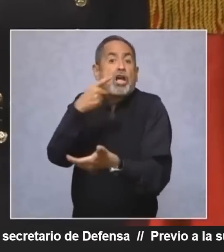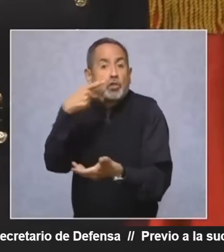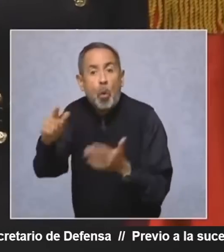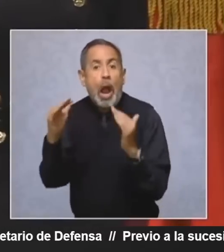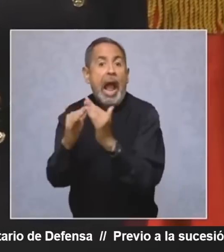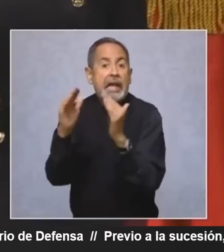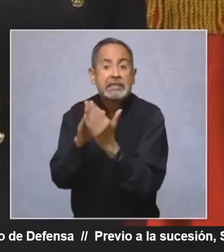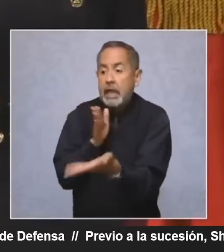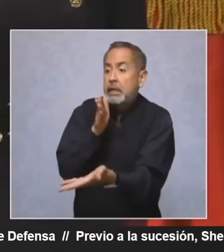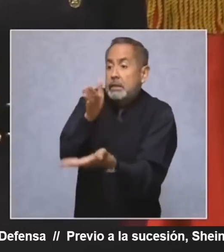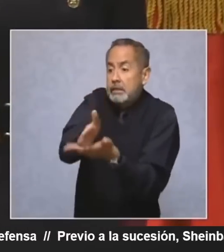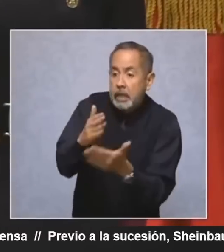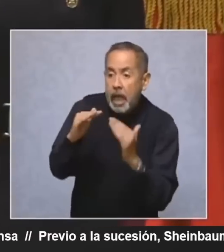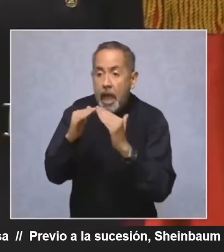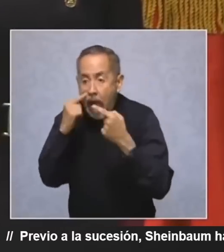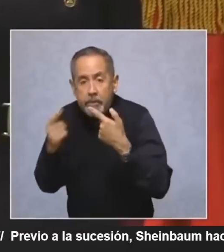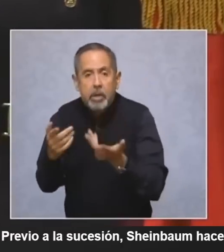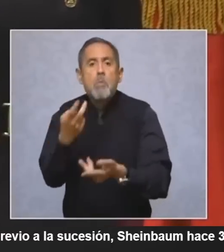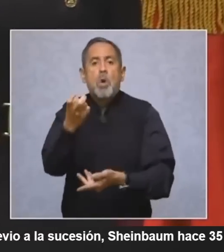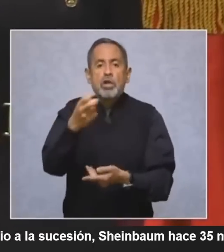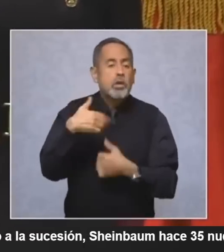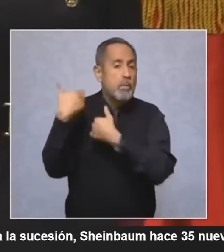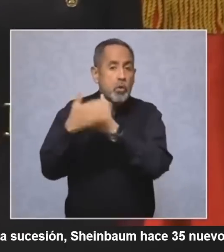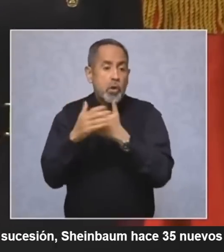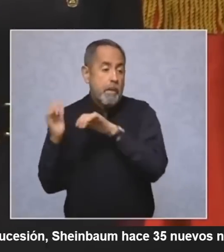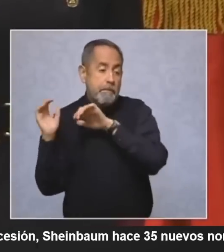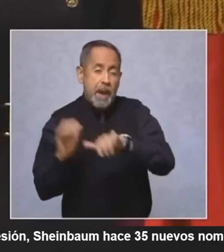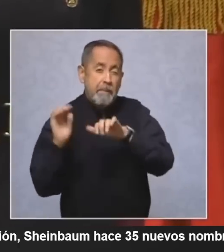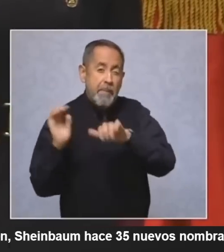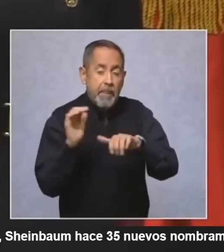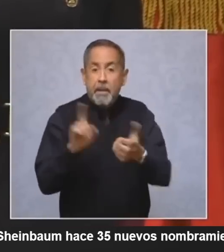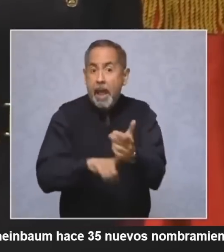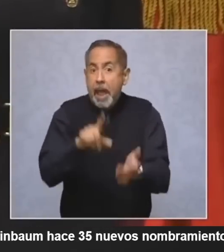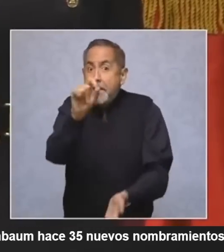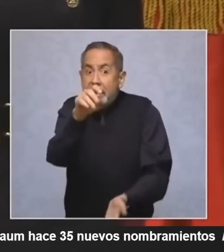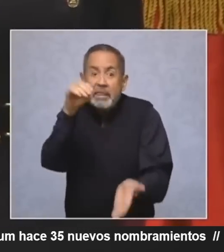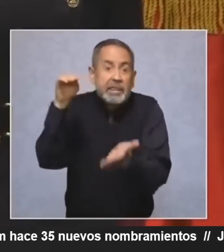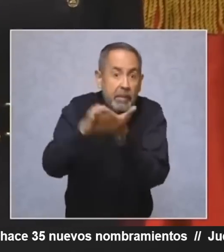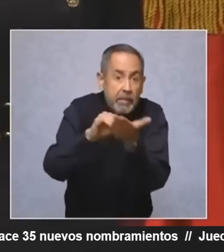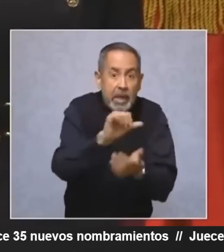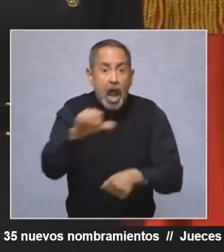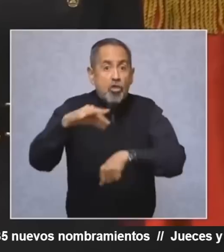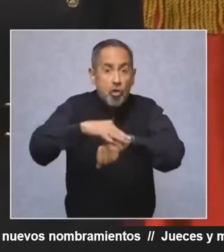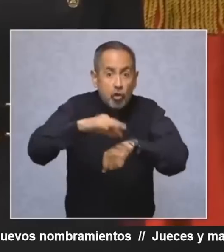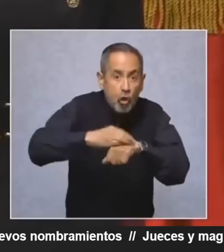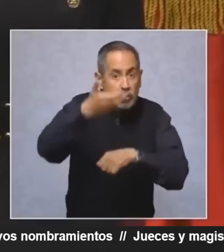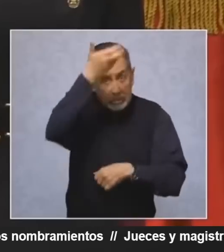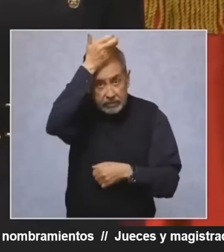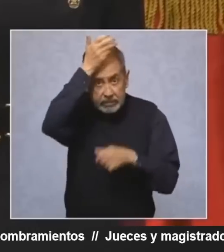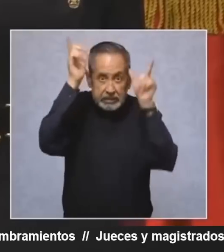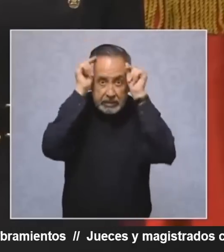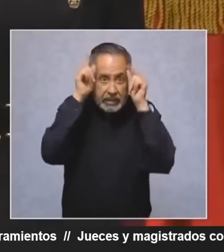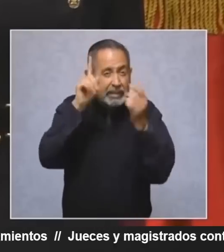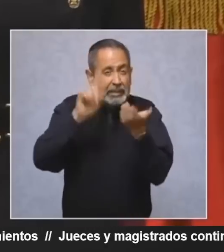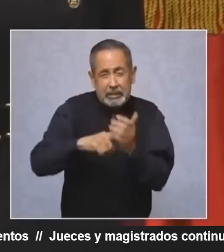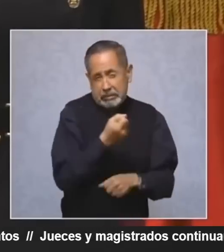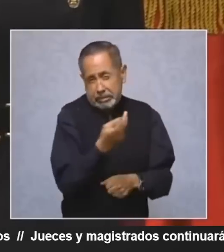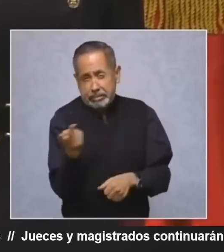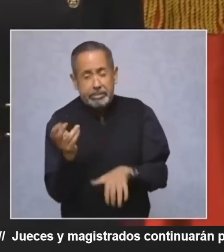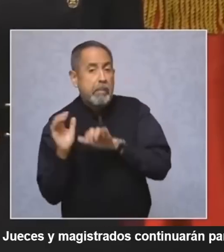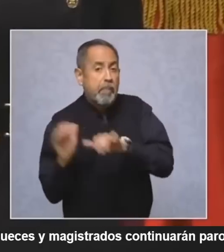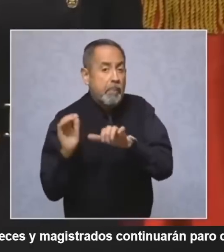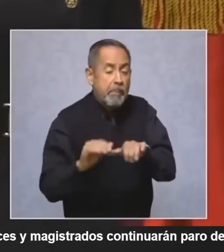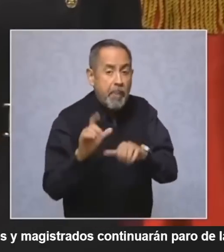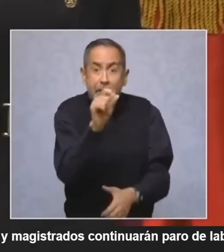Para ello, vamos a contratar 20,000 médicos, médicas, enfermeros y enfermeras.